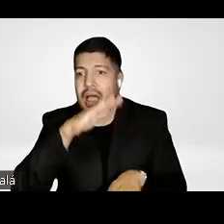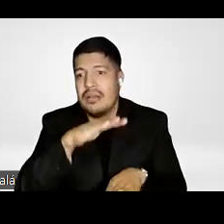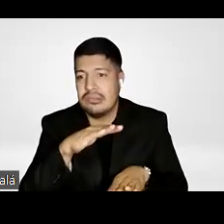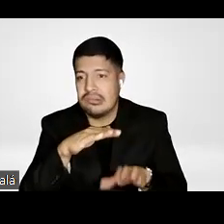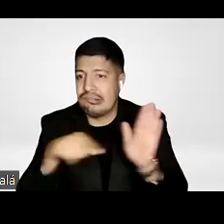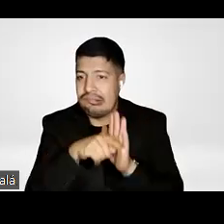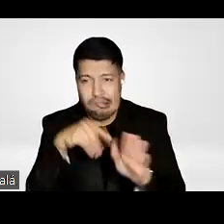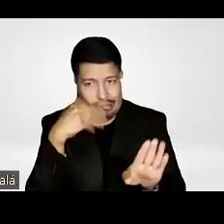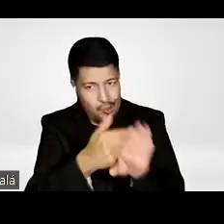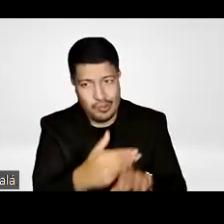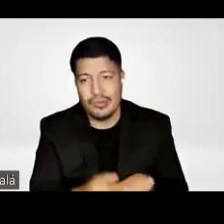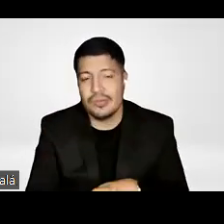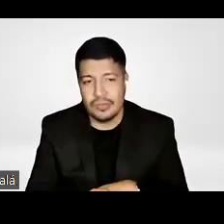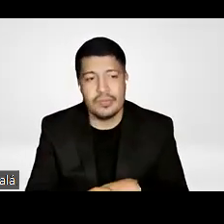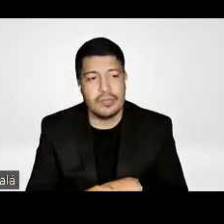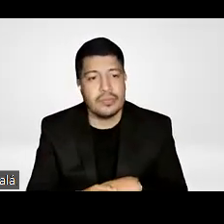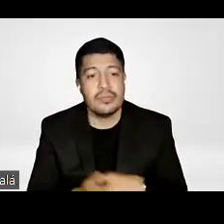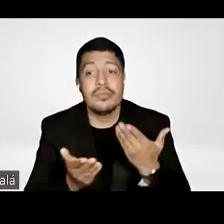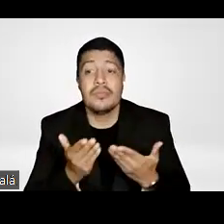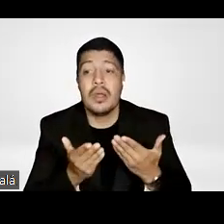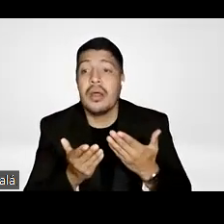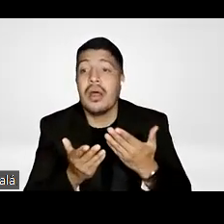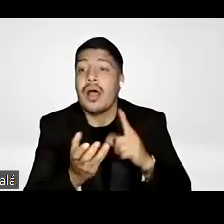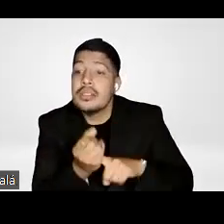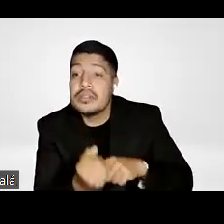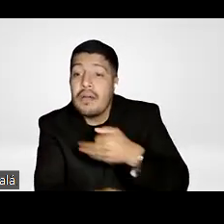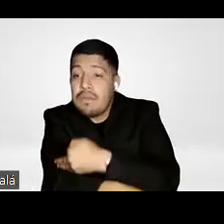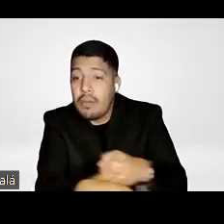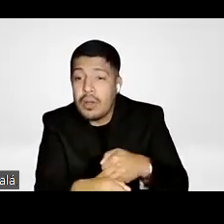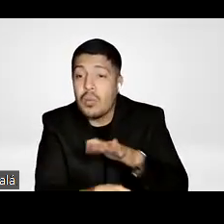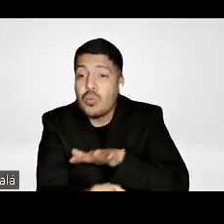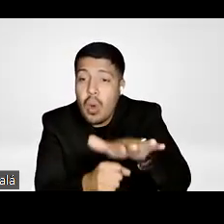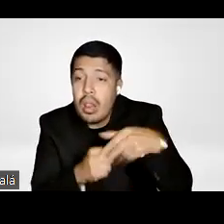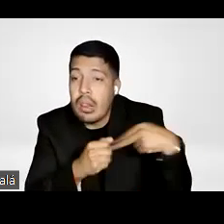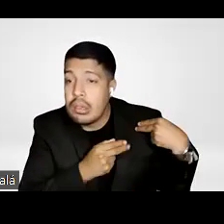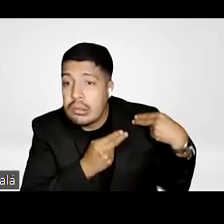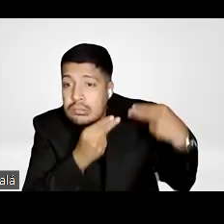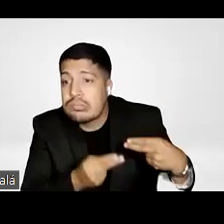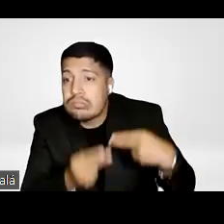Además de los antecedentes heredofamiliares, que no había yo mencionado y que también son muy importantes.